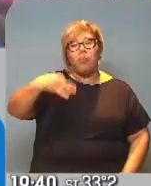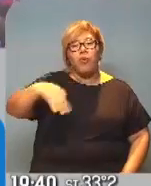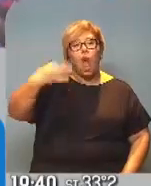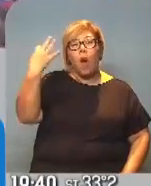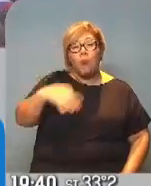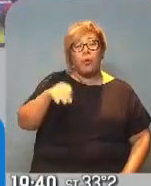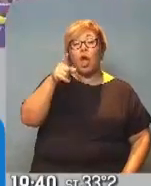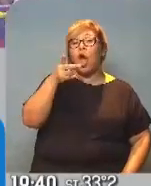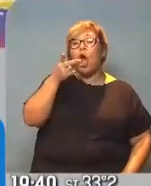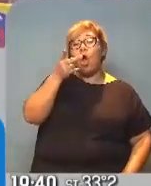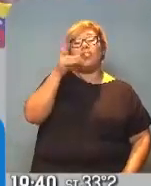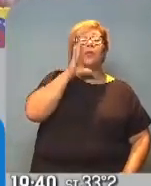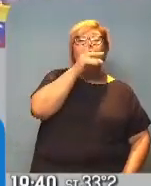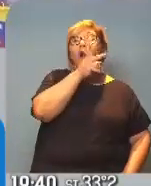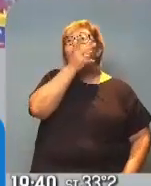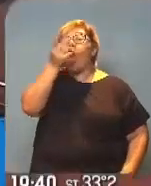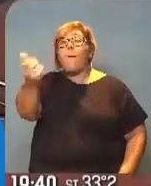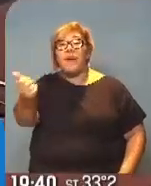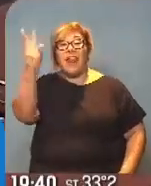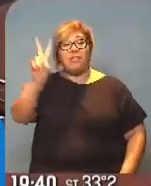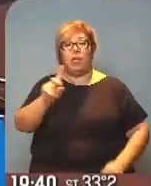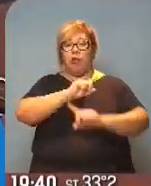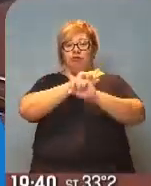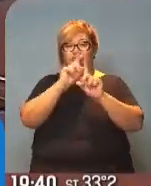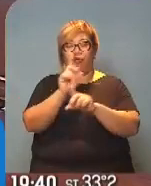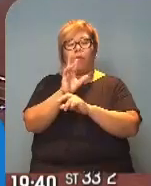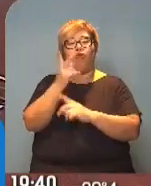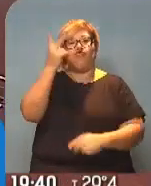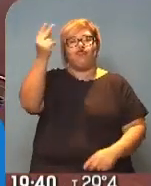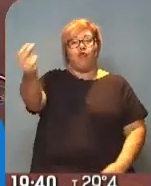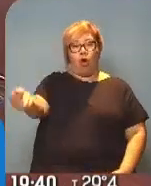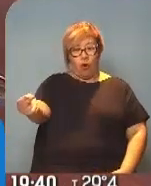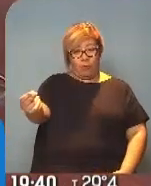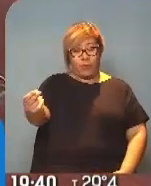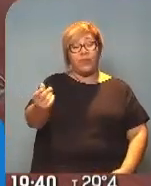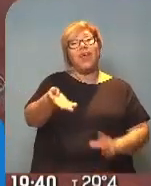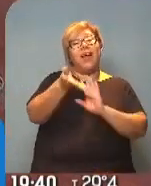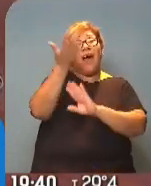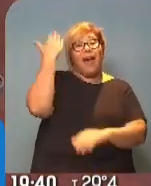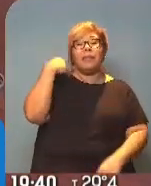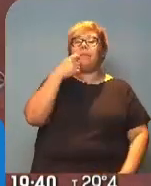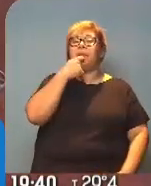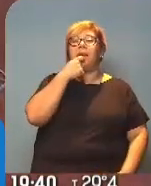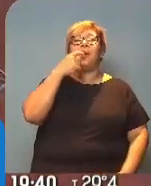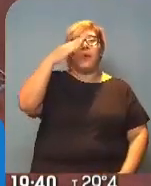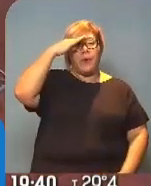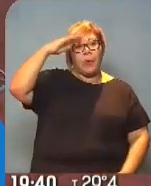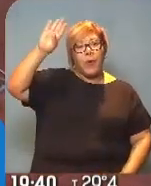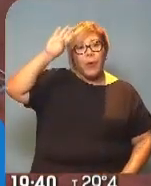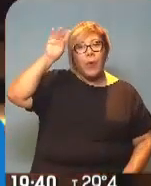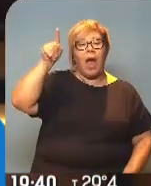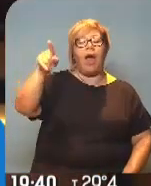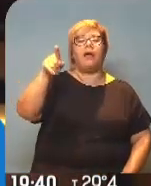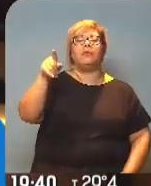porque Venezuela mandaba a Cuba, Cuba respondía enviando asesores deportivos, médicos y sobre todo personal de